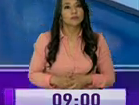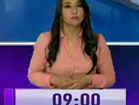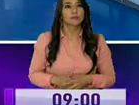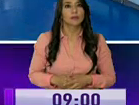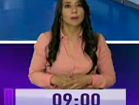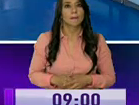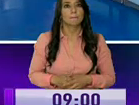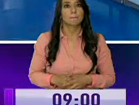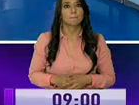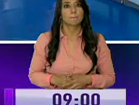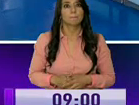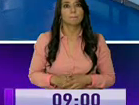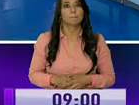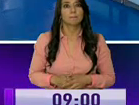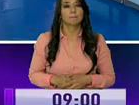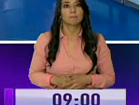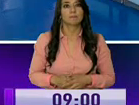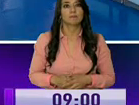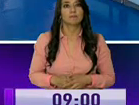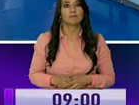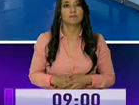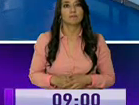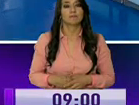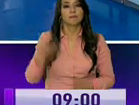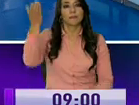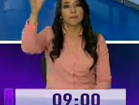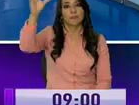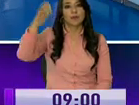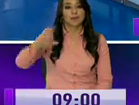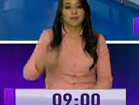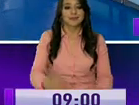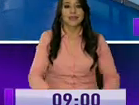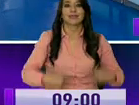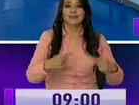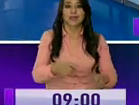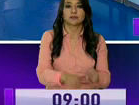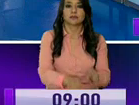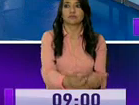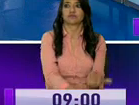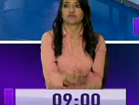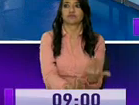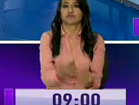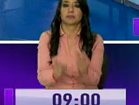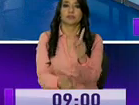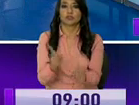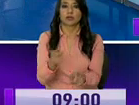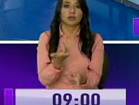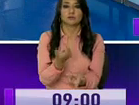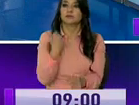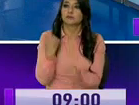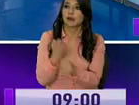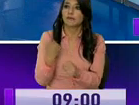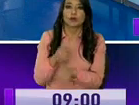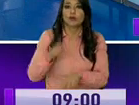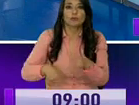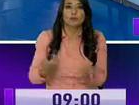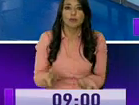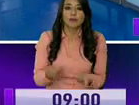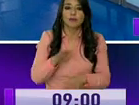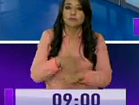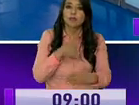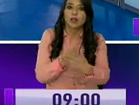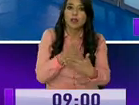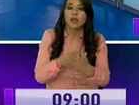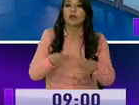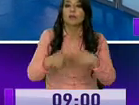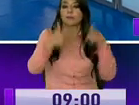evidentemente, ahí estamos. La vialidad se daña con la quema de llanta de pavimento, la gente no puede producir porque no dejan llegar. ¿Cómo están las condiciones